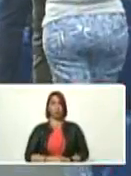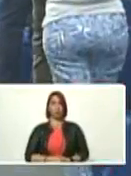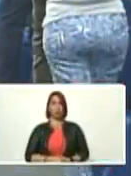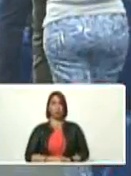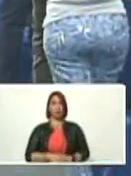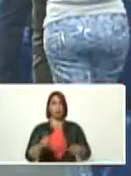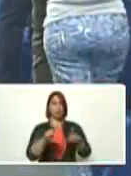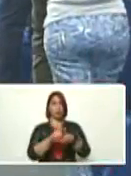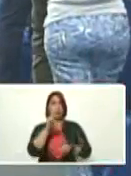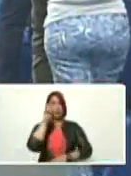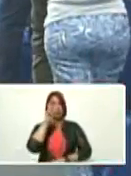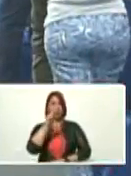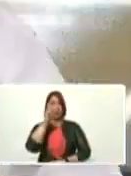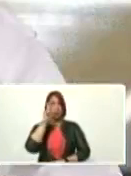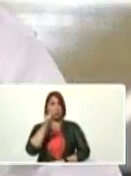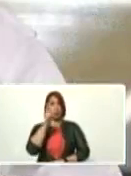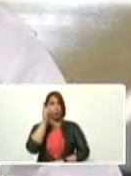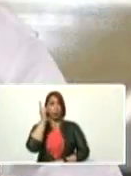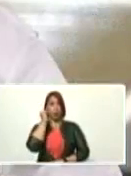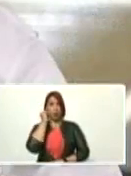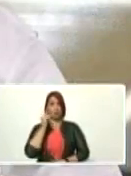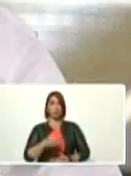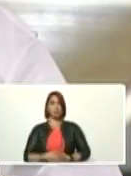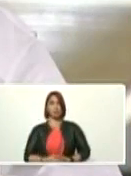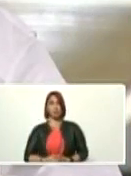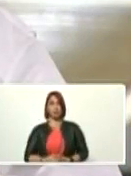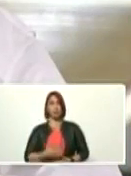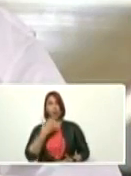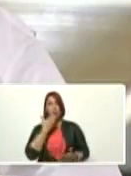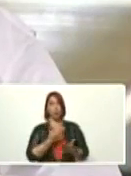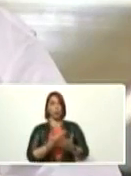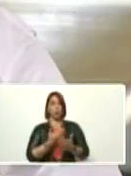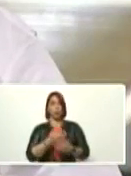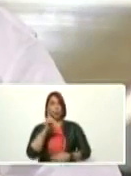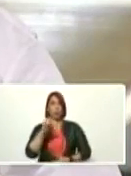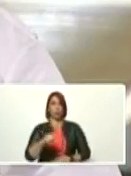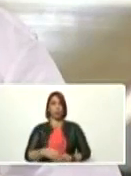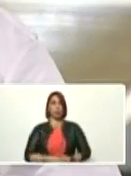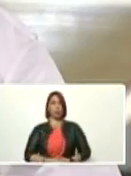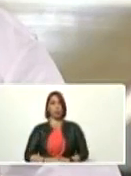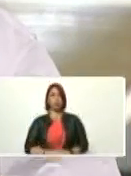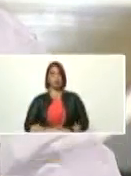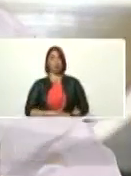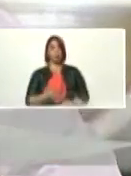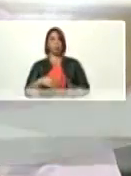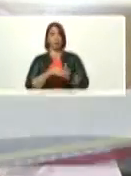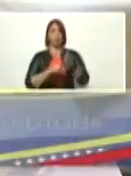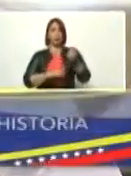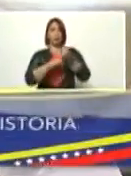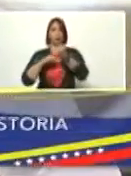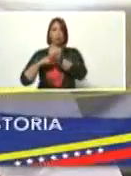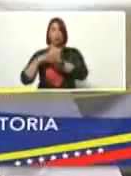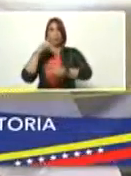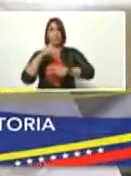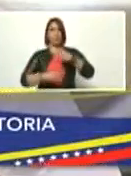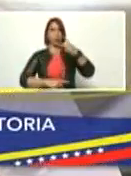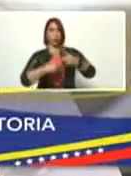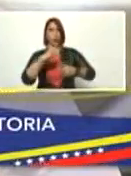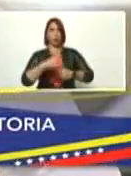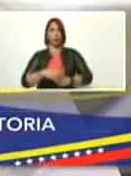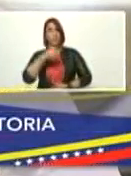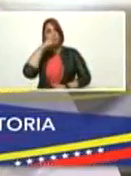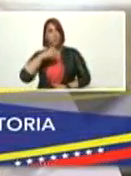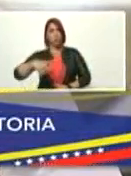Igual la profesora Marrufo nos ha propuesto el reimpulso del programa El